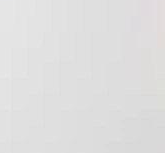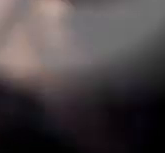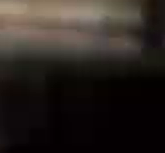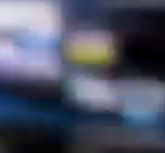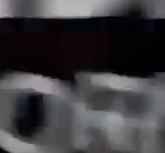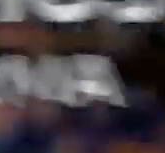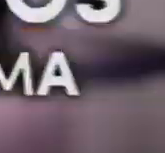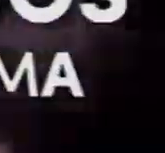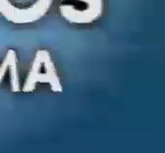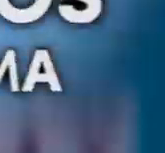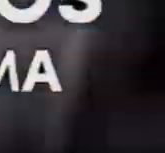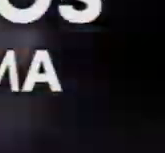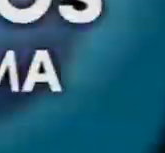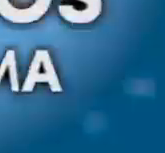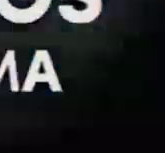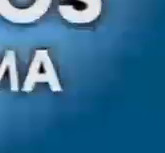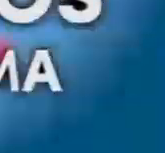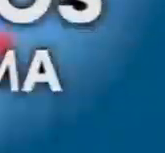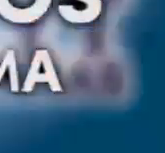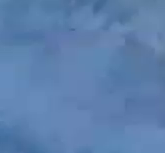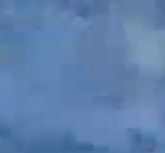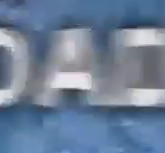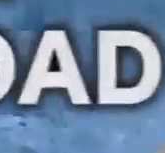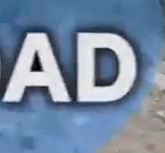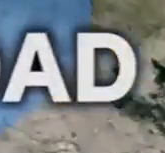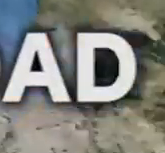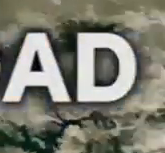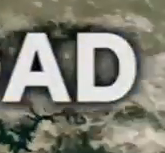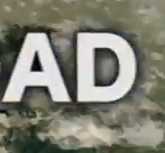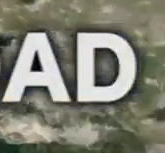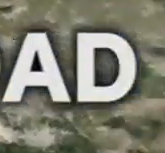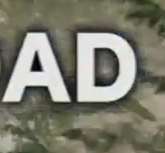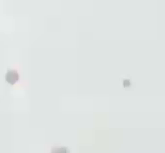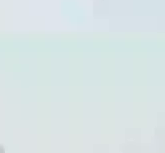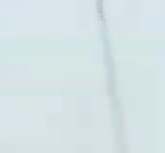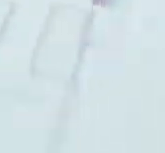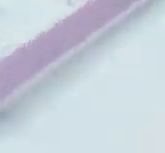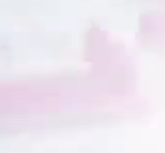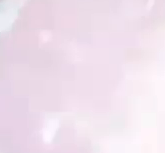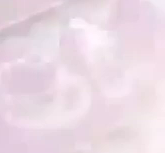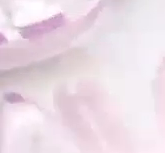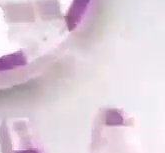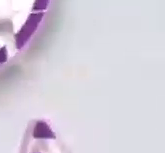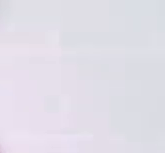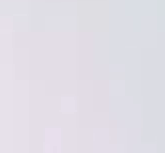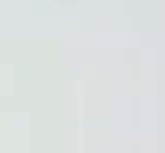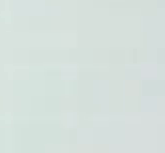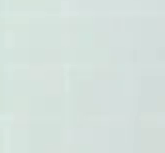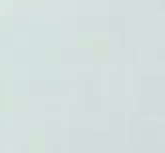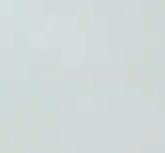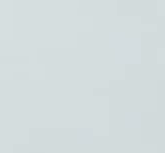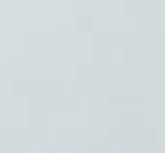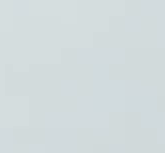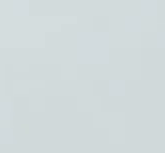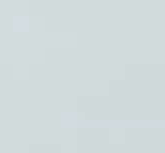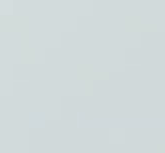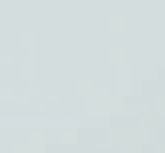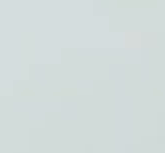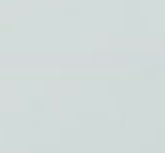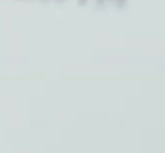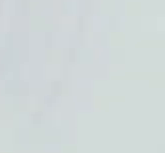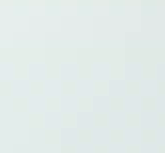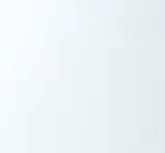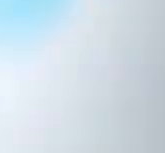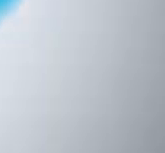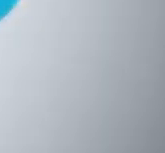Corazit, la única red de medios multiplataforma con mayor cobertura en la entidad. Tlaxcala Televisión,